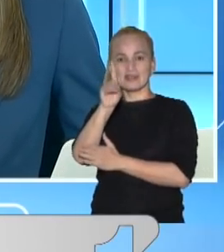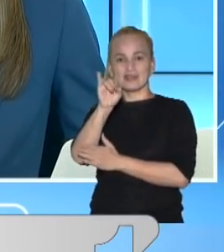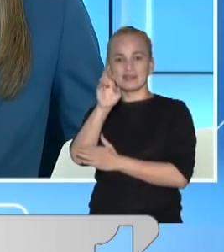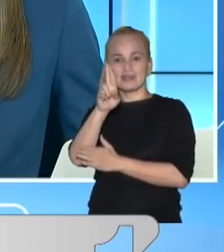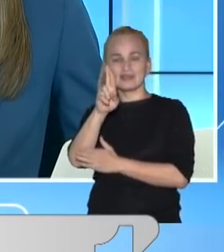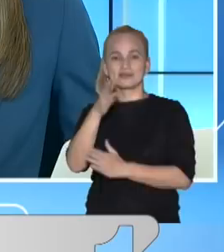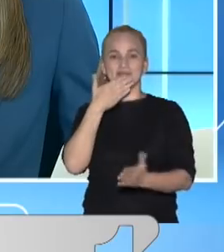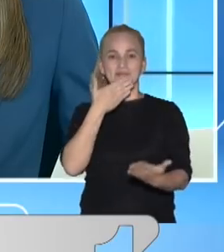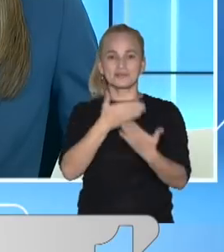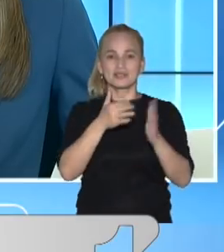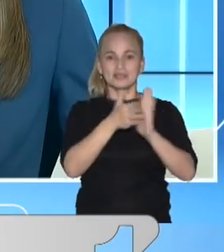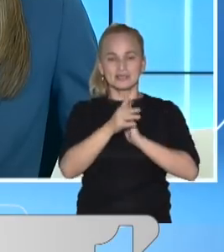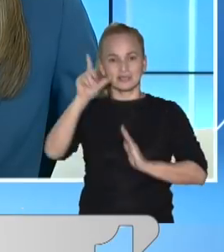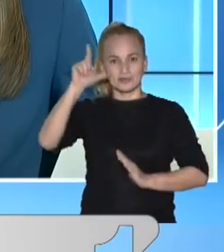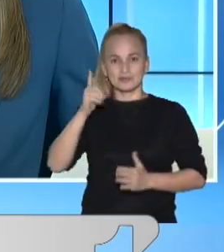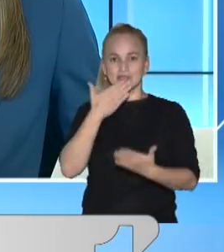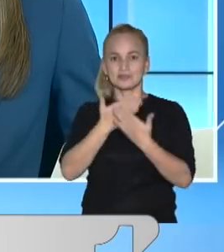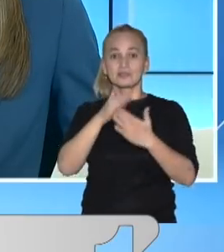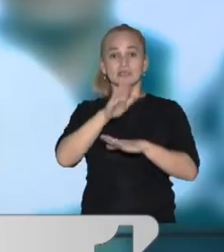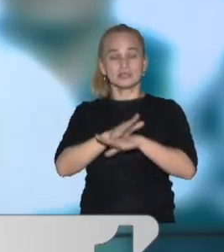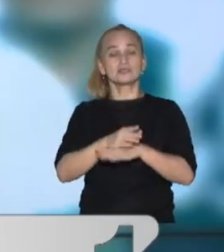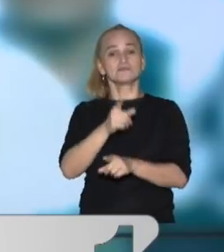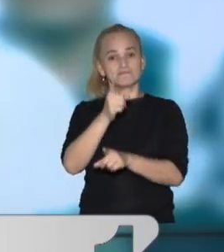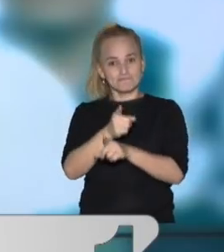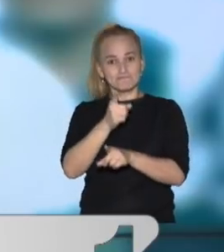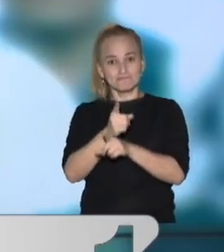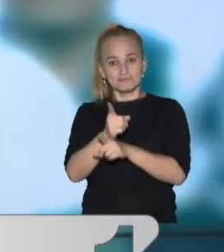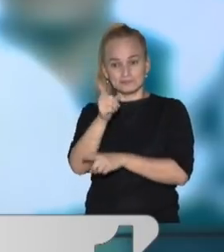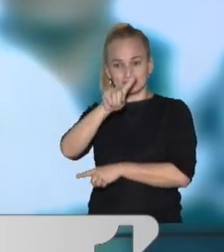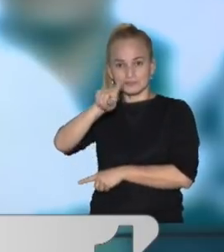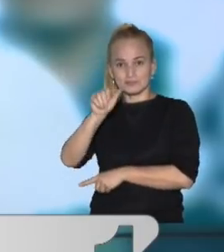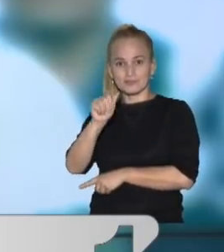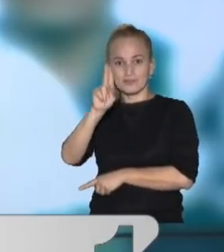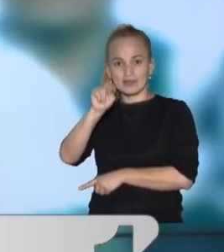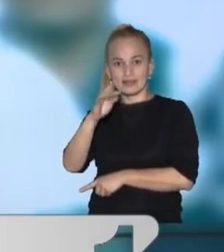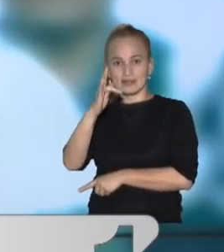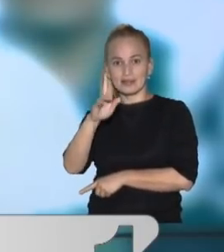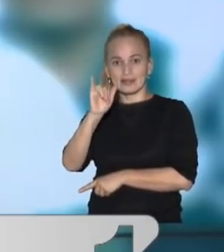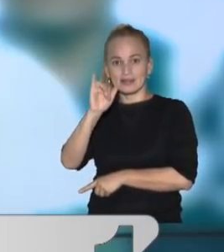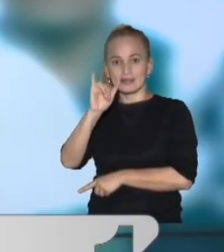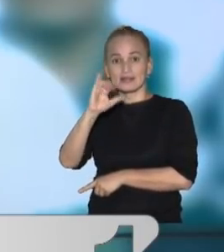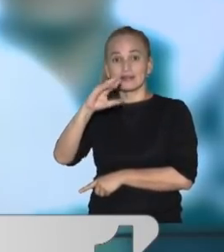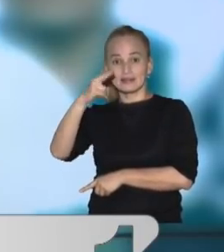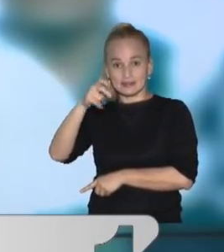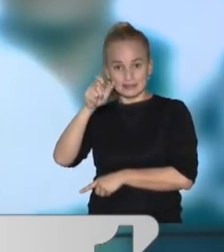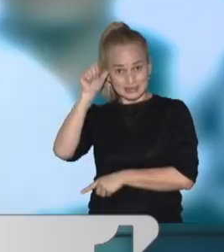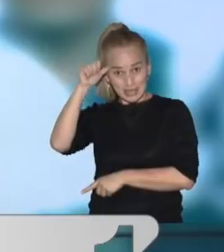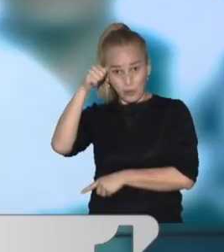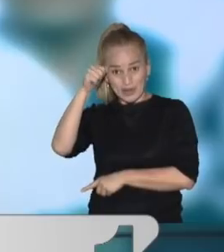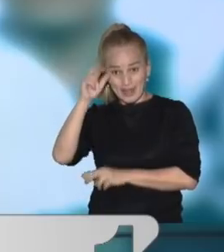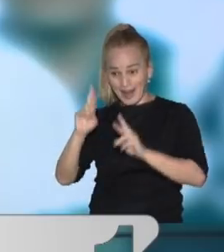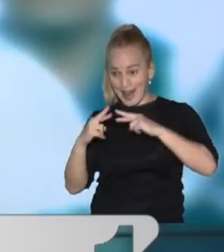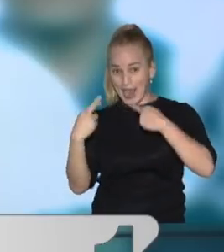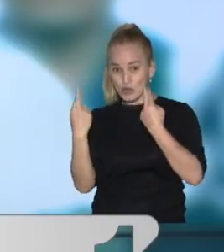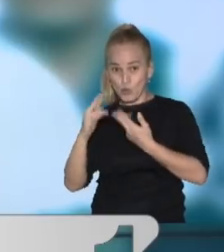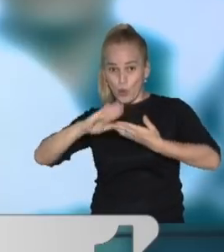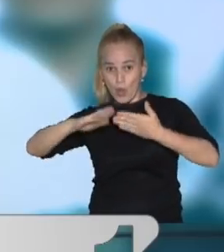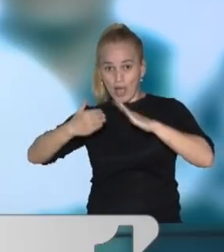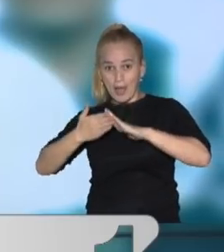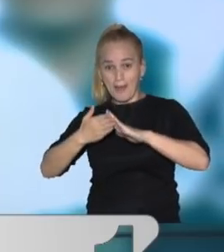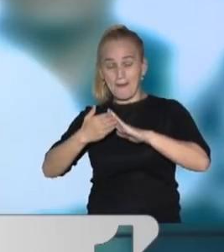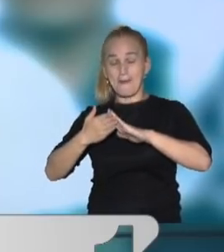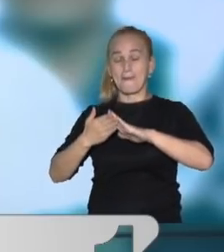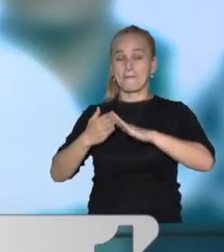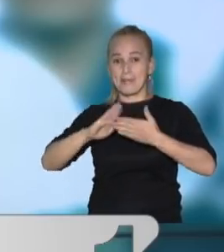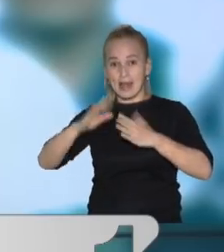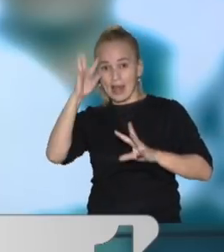buenas tardes. Luisa, buenas tardes. Pues efectivamente Santrich, quien hizo parte del acuerdo de paz y después retomó las armas